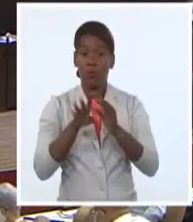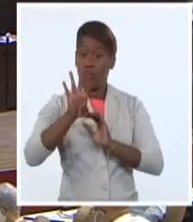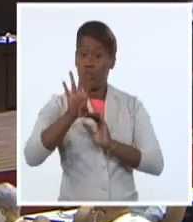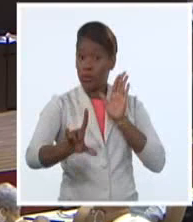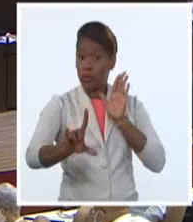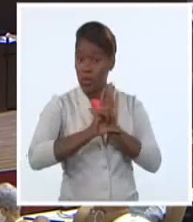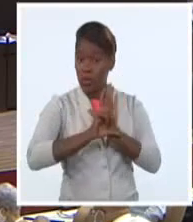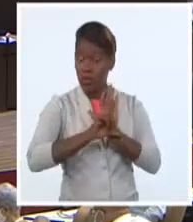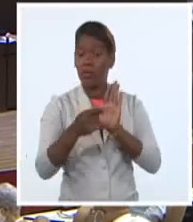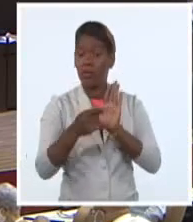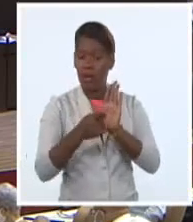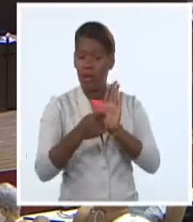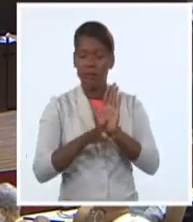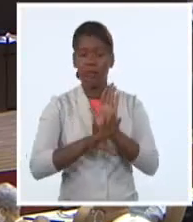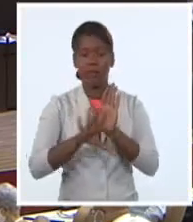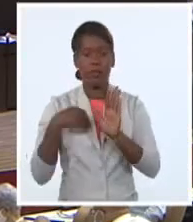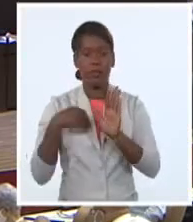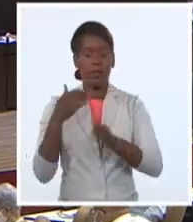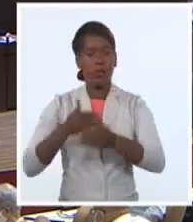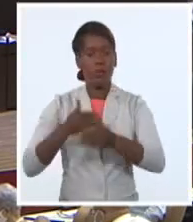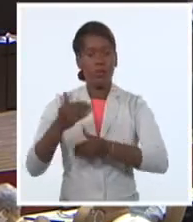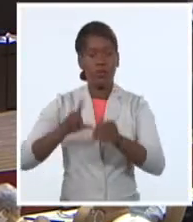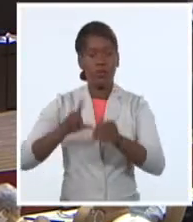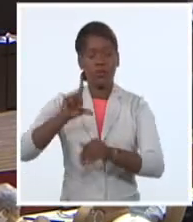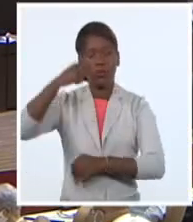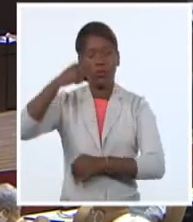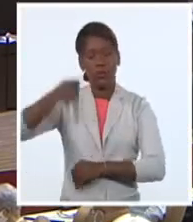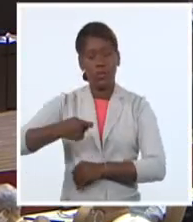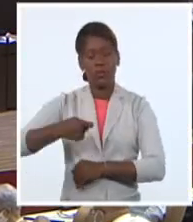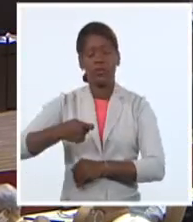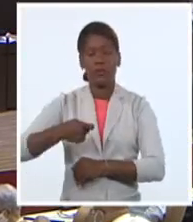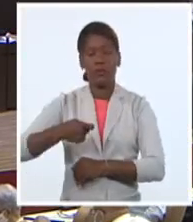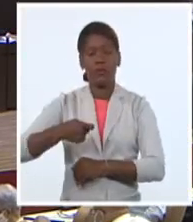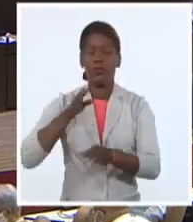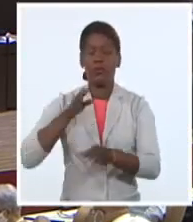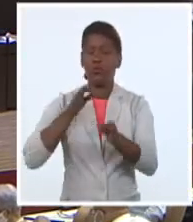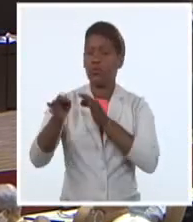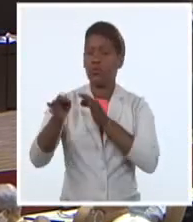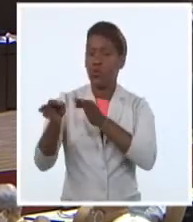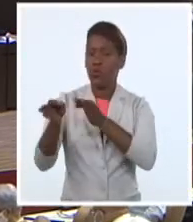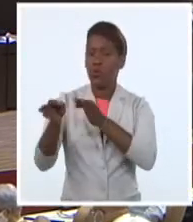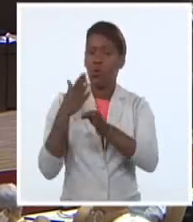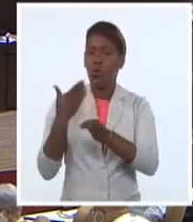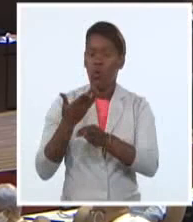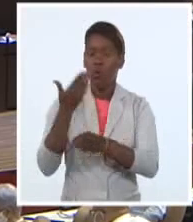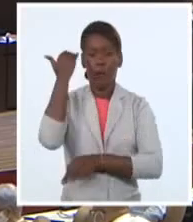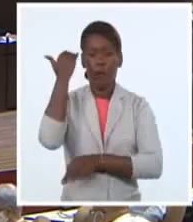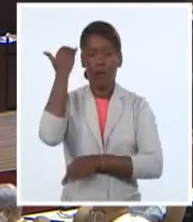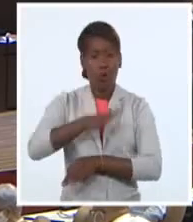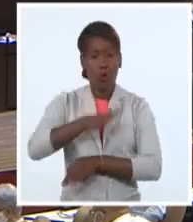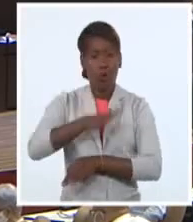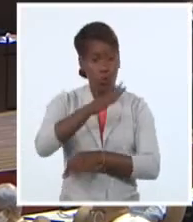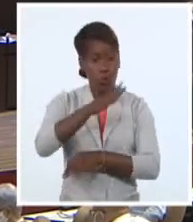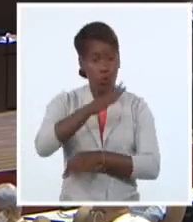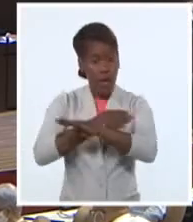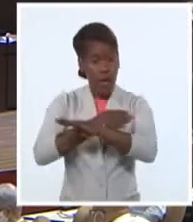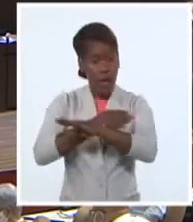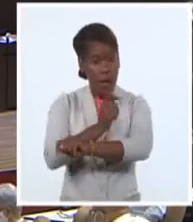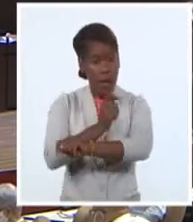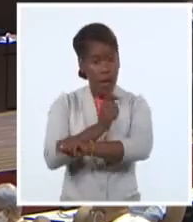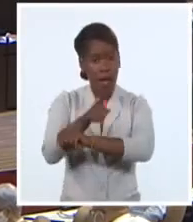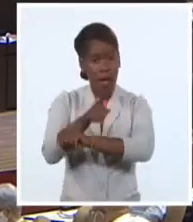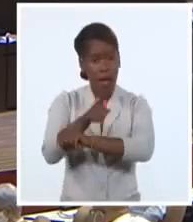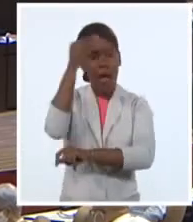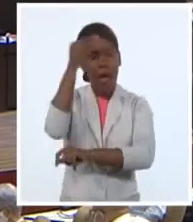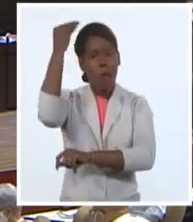desafío para los operadores del sistema de justicia en el sentido de la necesidad de su capacitación y en garantizar su adecuada